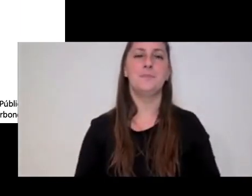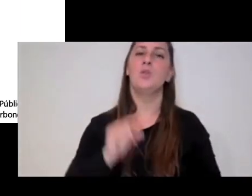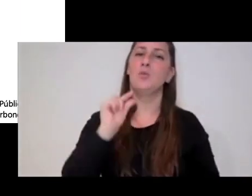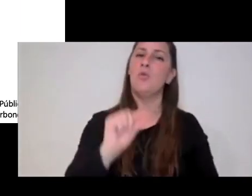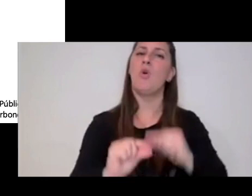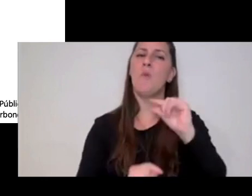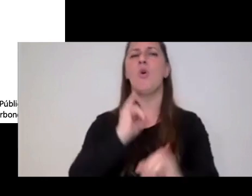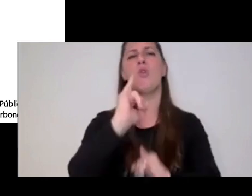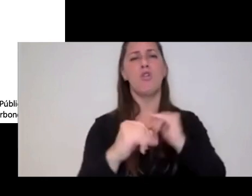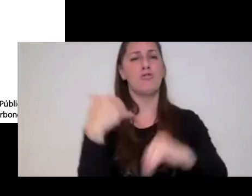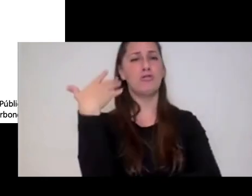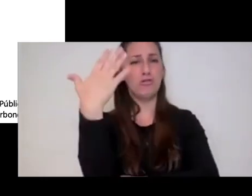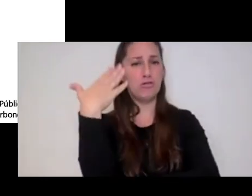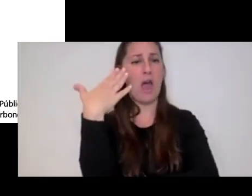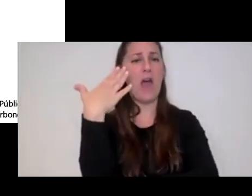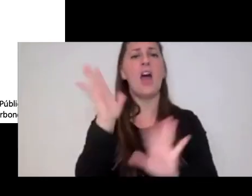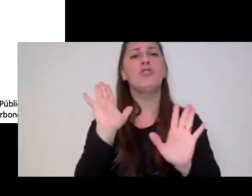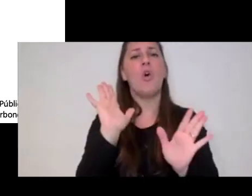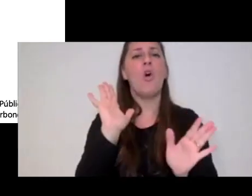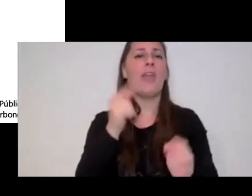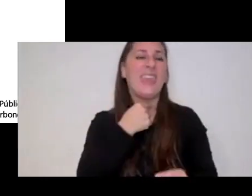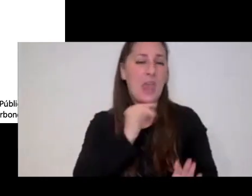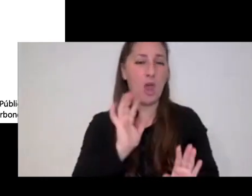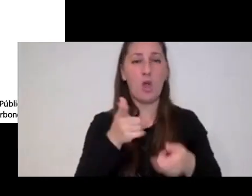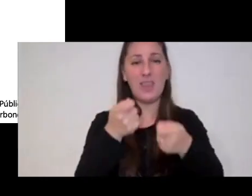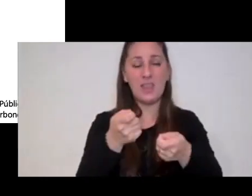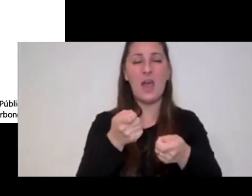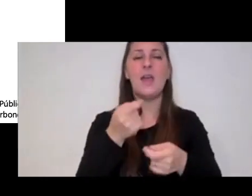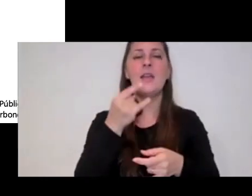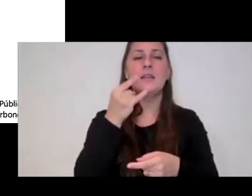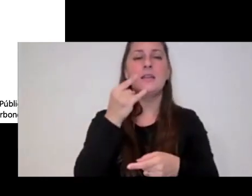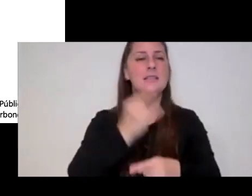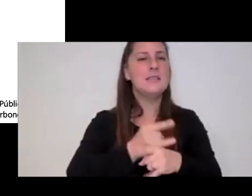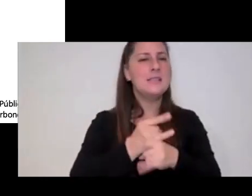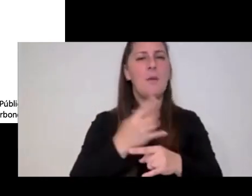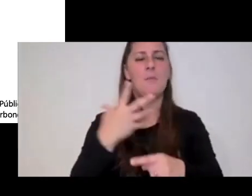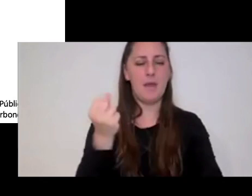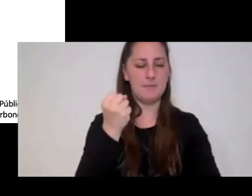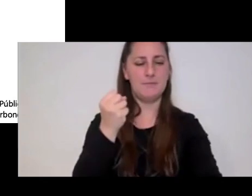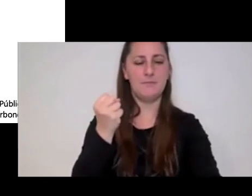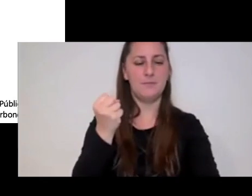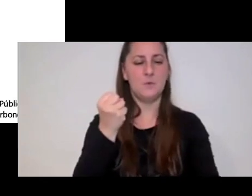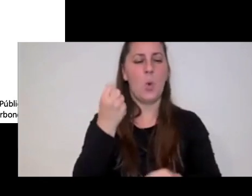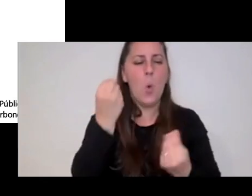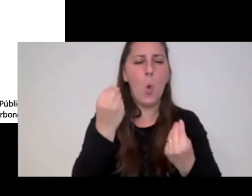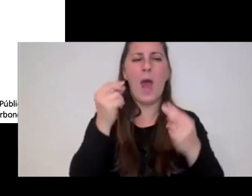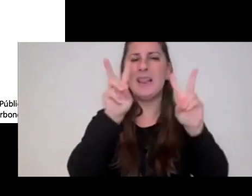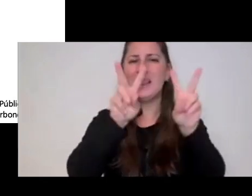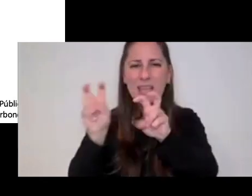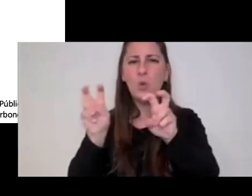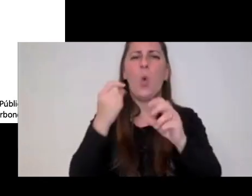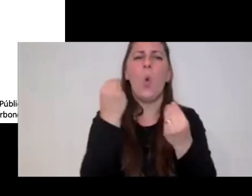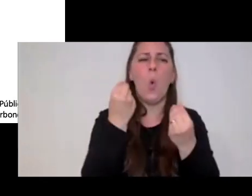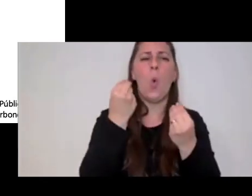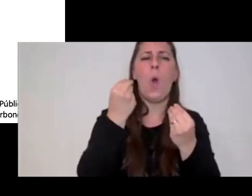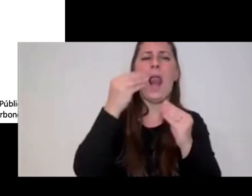lo que traté de hacer es ir siempre logrando el foco de cuáles son los títulos, cuáles son los capítulos, dónde estamos